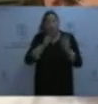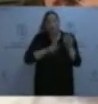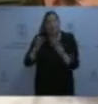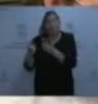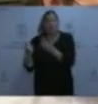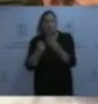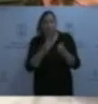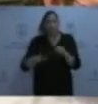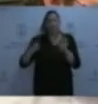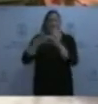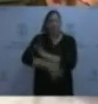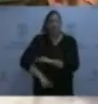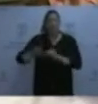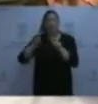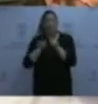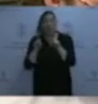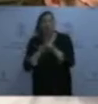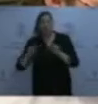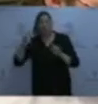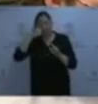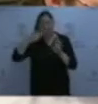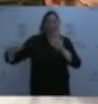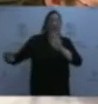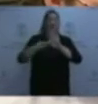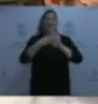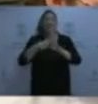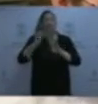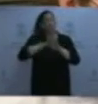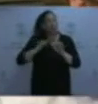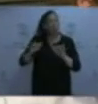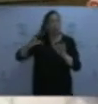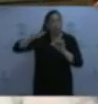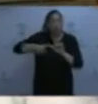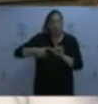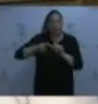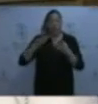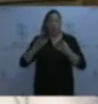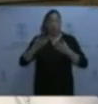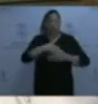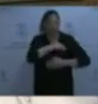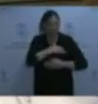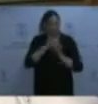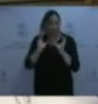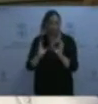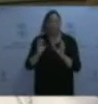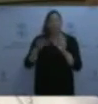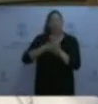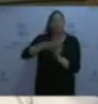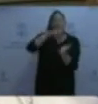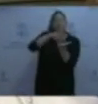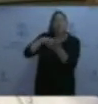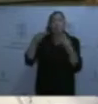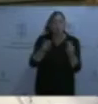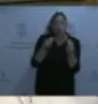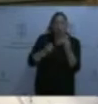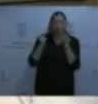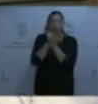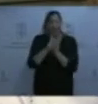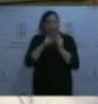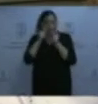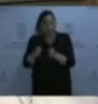se les etiquetaría dejándolos marcados para el resto de su vida académica. No se trata de mejorar todos los centros ni de garantizar, ampliar y mejorar el derecho a